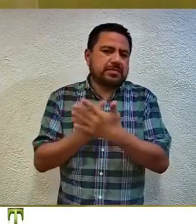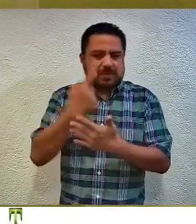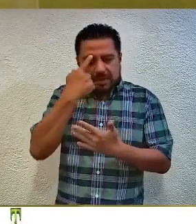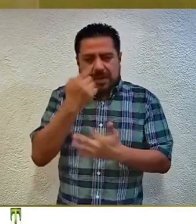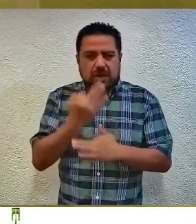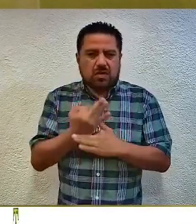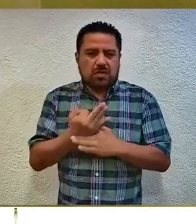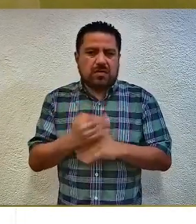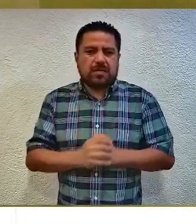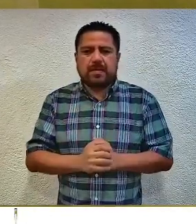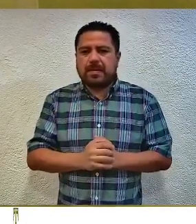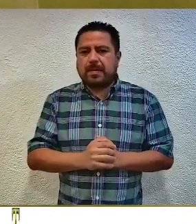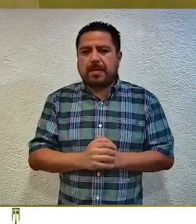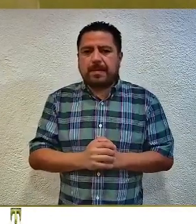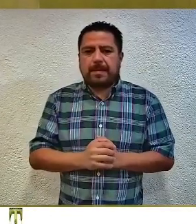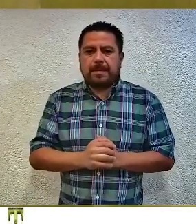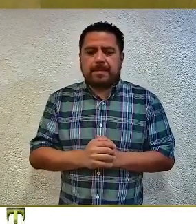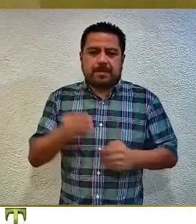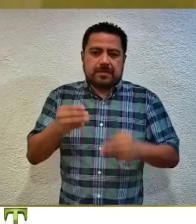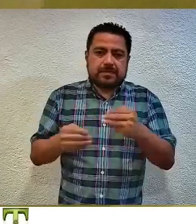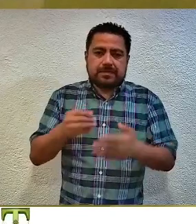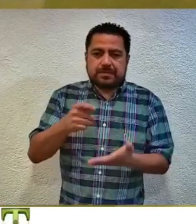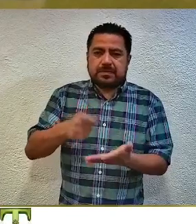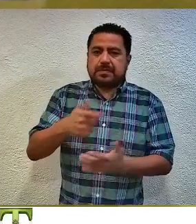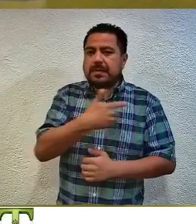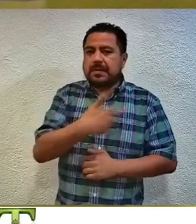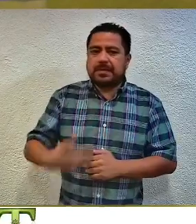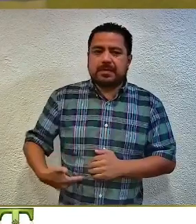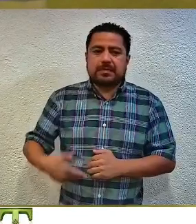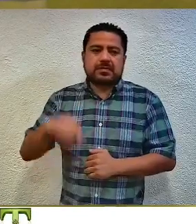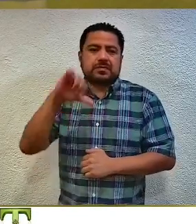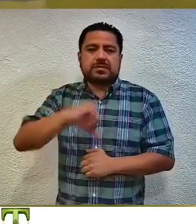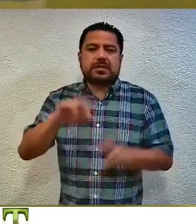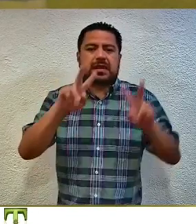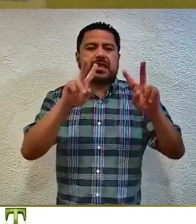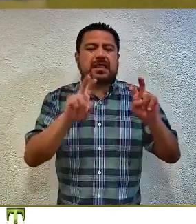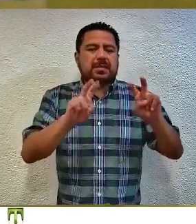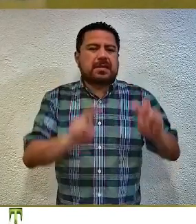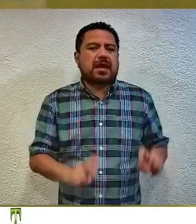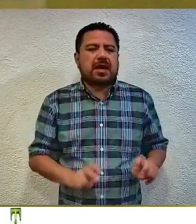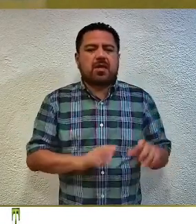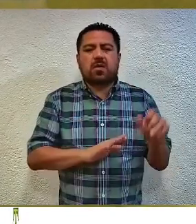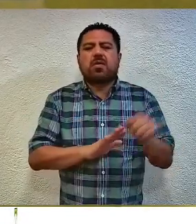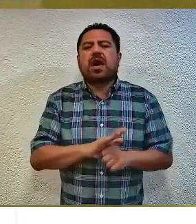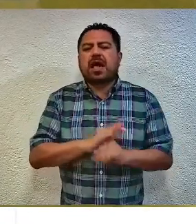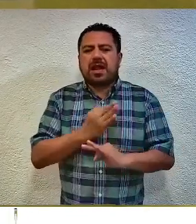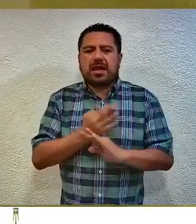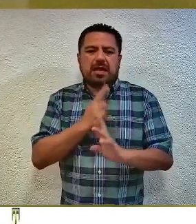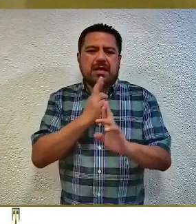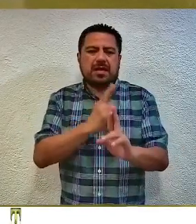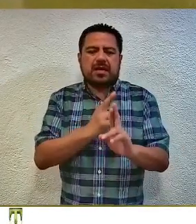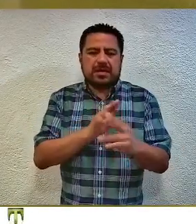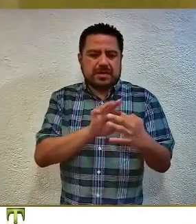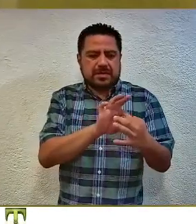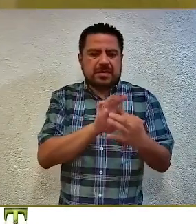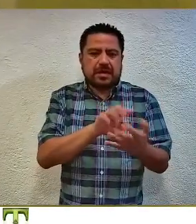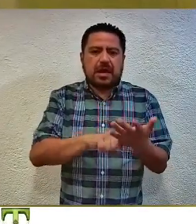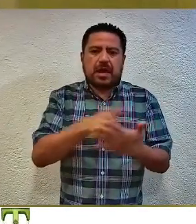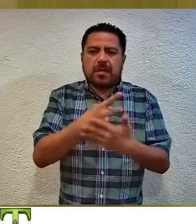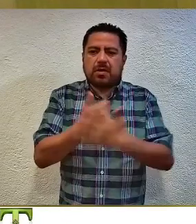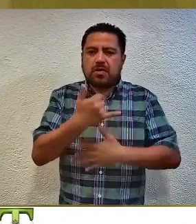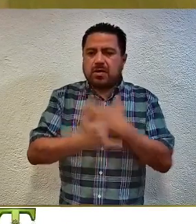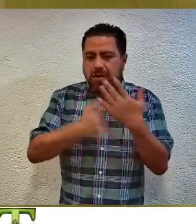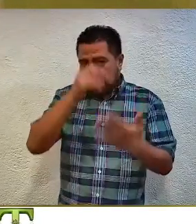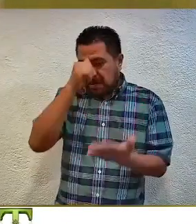su resolución. Magistrada presidenta, magistradas, magistrados, los asuntos listados para analizar y resolver en la presente sesión corresponden a un proyecto de acuerdo